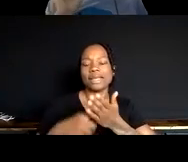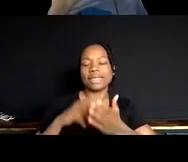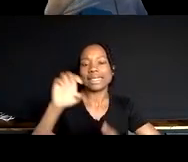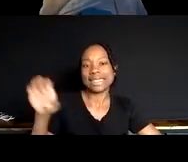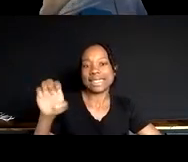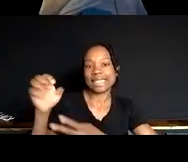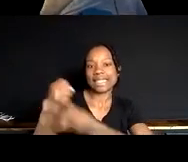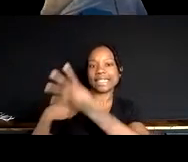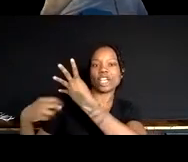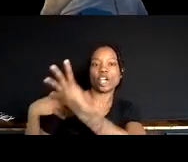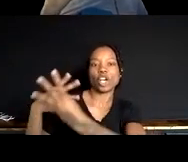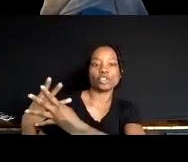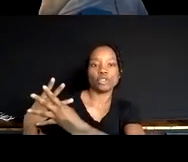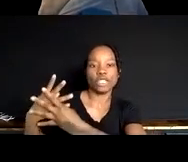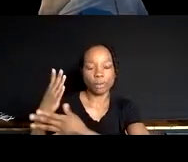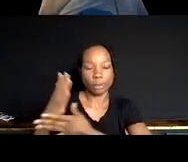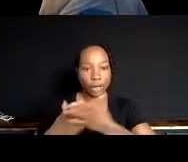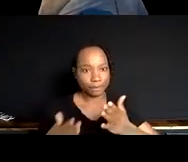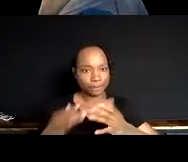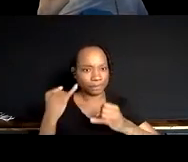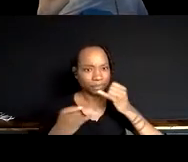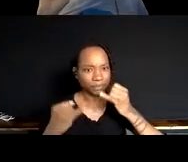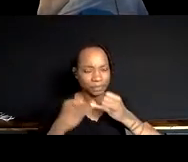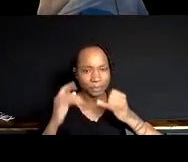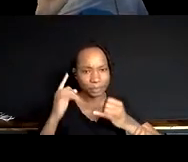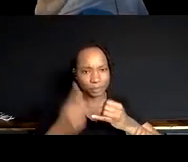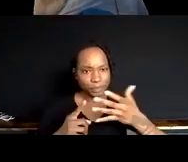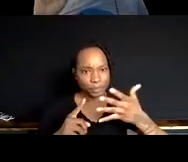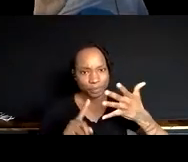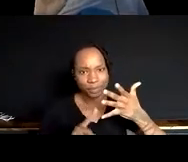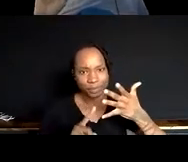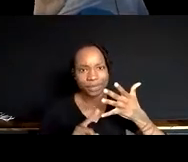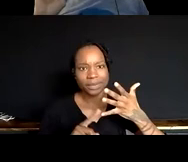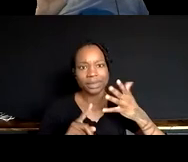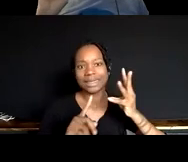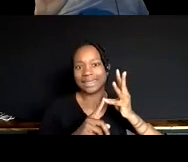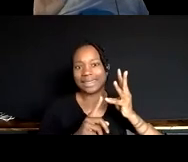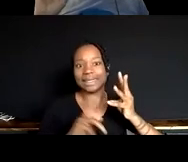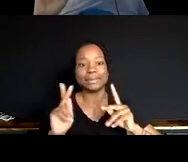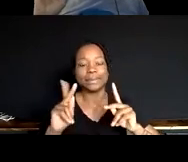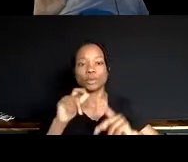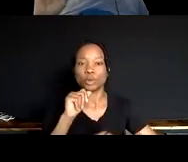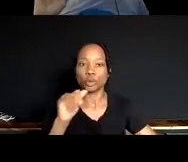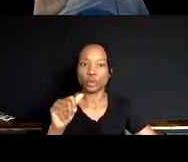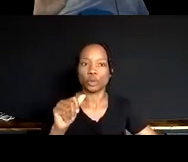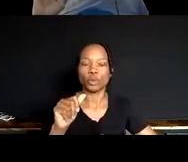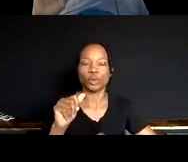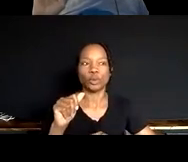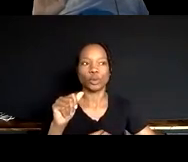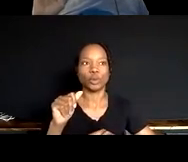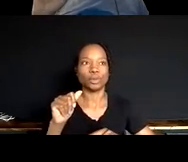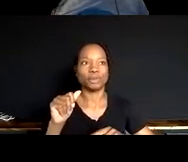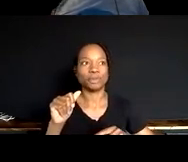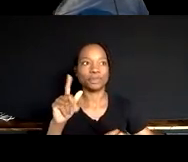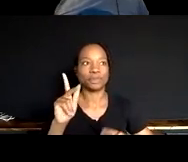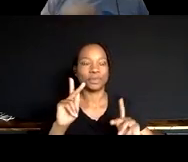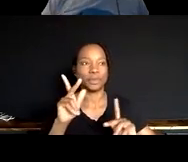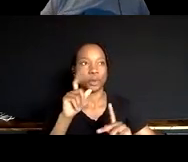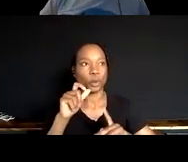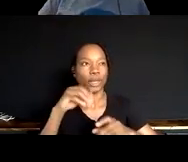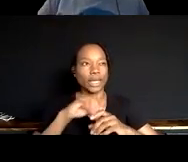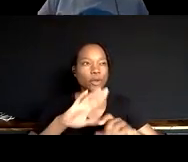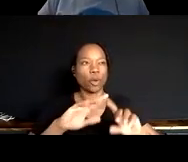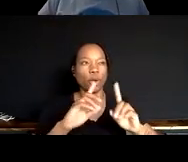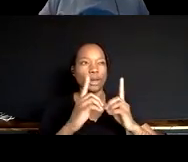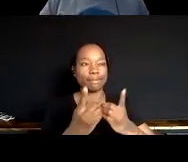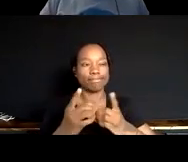de esto cuando lleguemos a la sección de encarcelación electrónica. Y finalmente, esto es muy importante para las personas que están peleando en contra del monitoreo